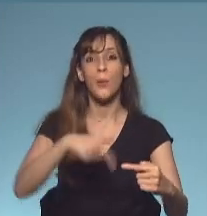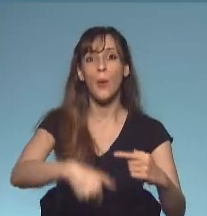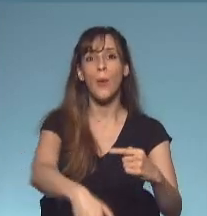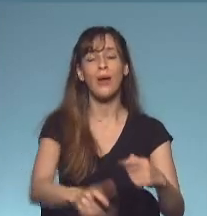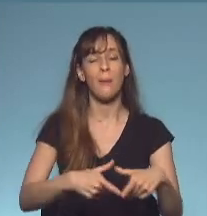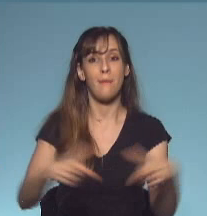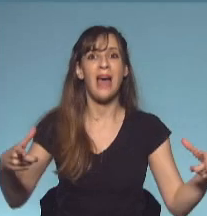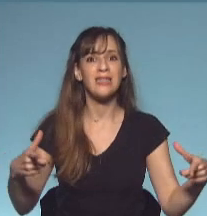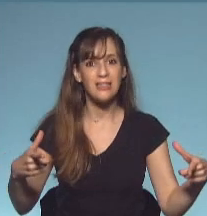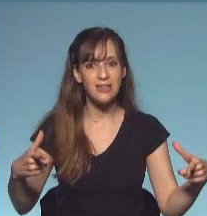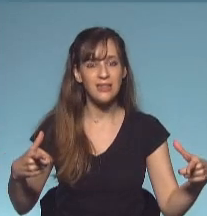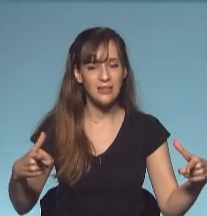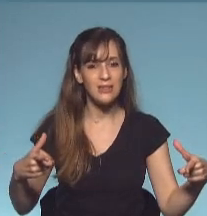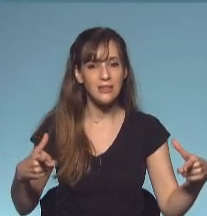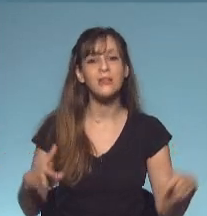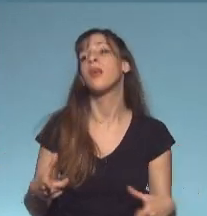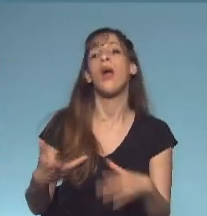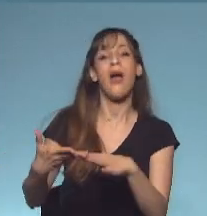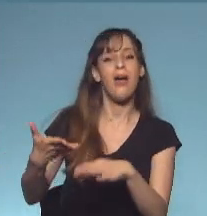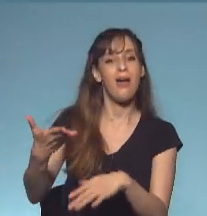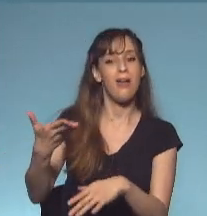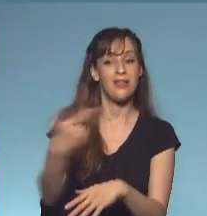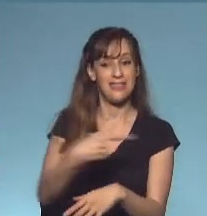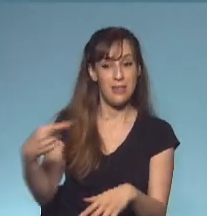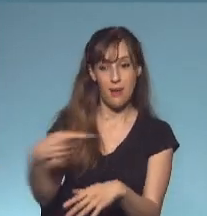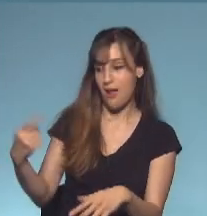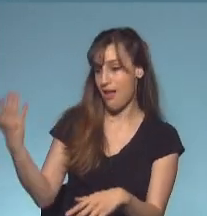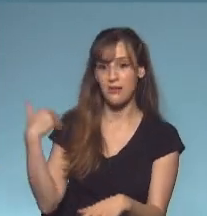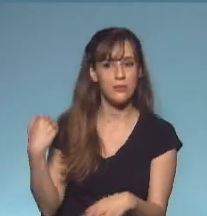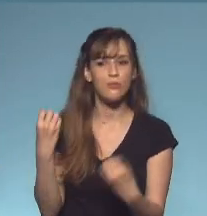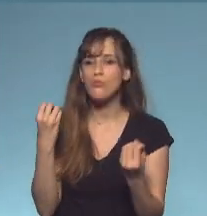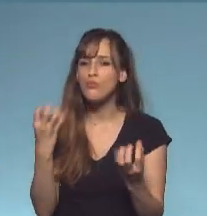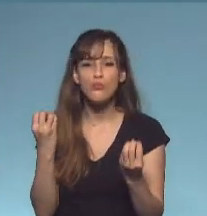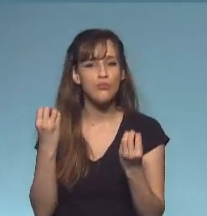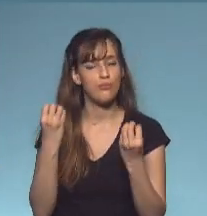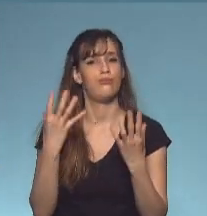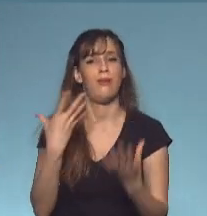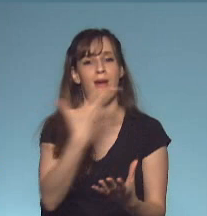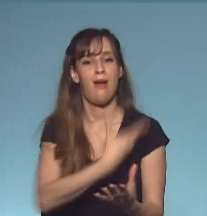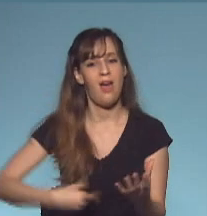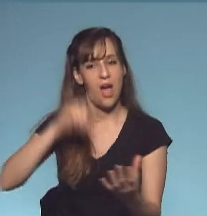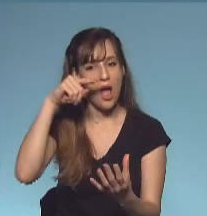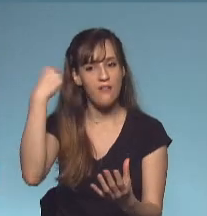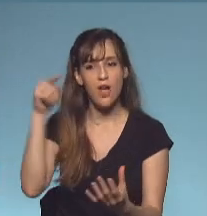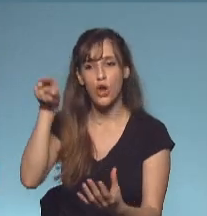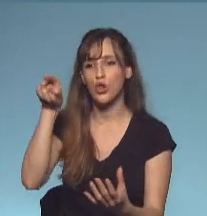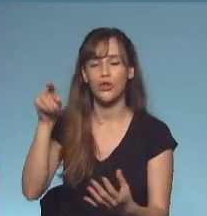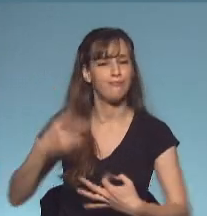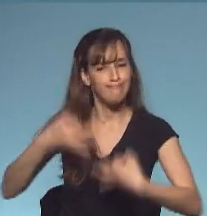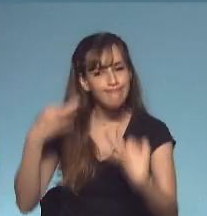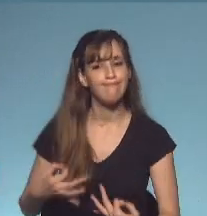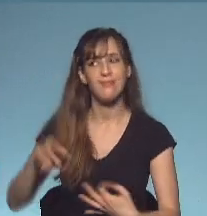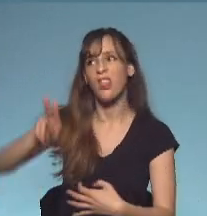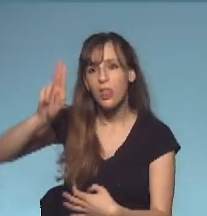crecen. Hizo muy bien Alberto hace un par de semanas en advertir sobre esta situación, hizo muy bien